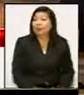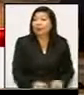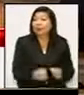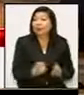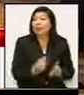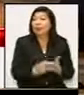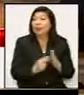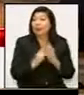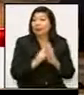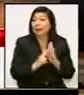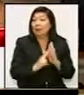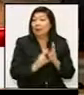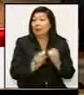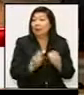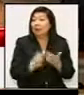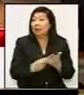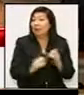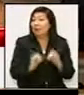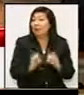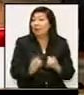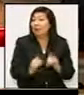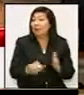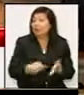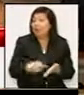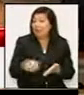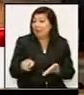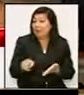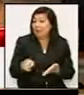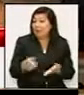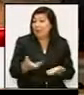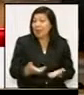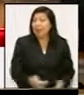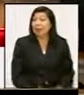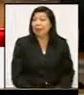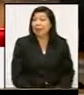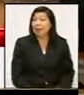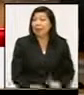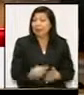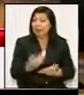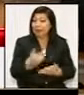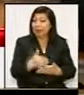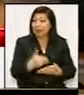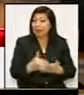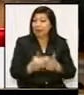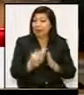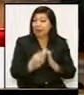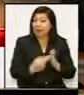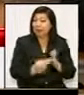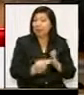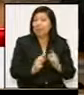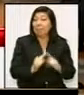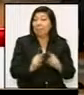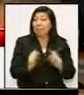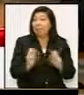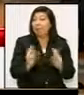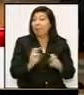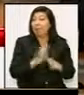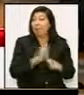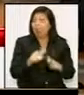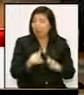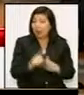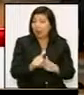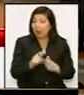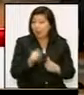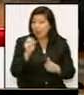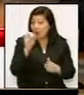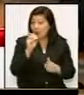a qué resoluciones lo hicieron, porque han quedado ustedes en enviarnos esta relación de resoluciones. Pero en términos generales, ¿ustedes tienen una